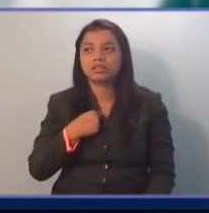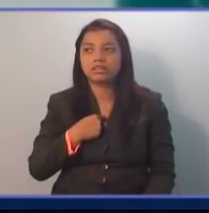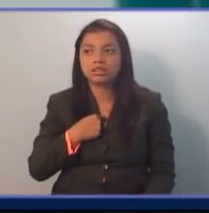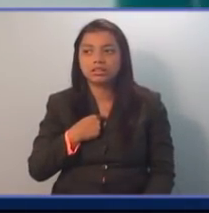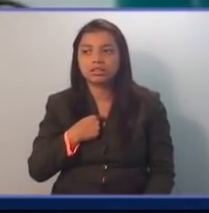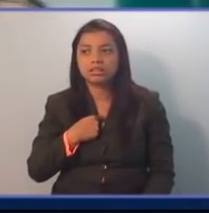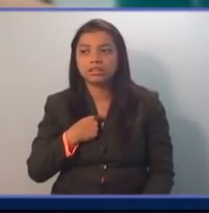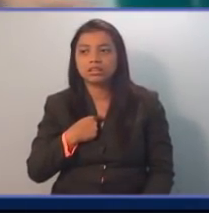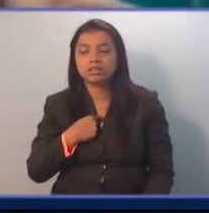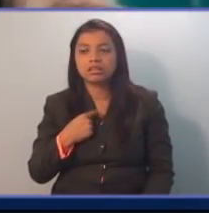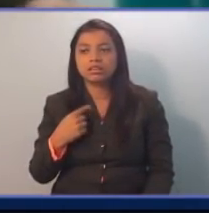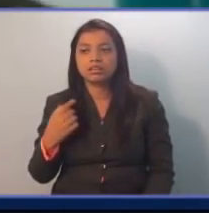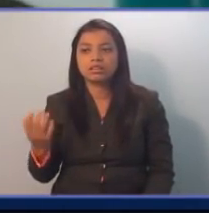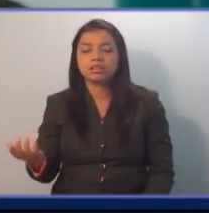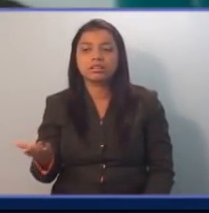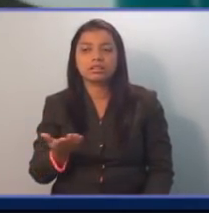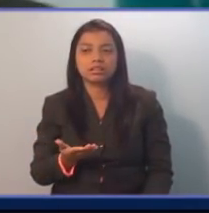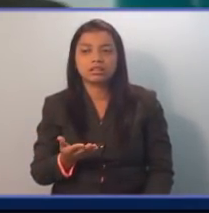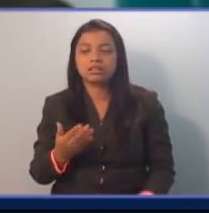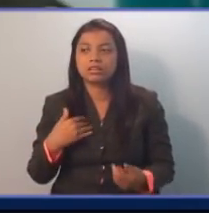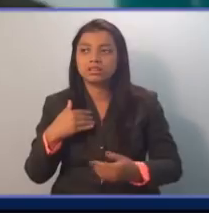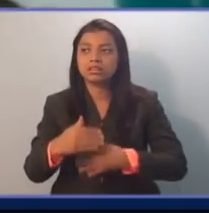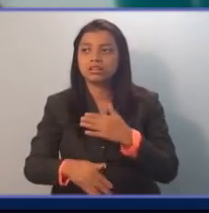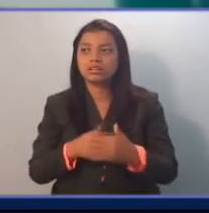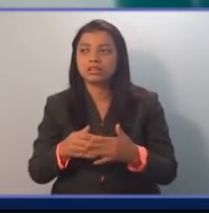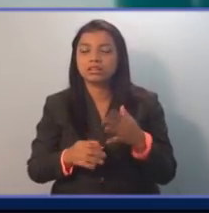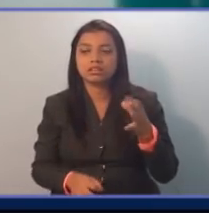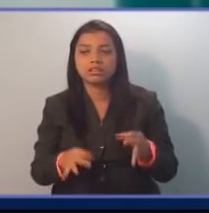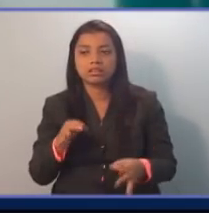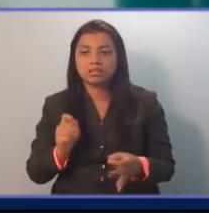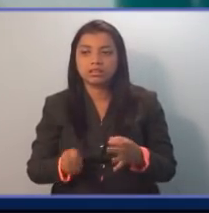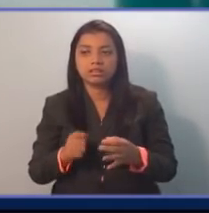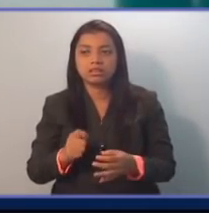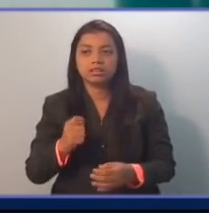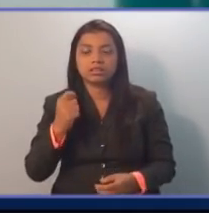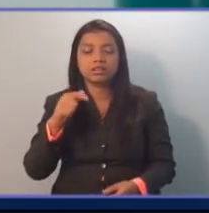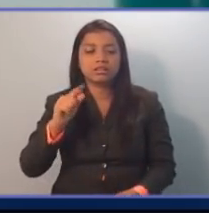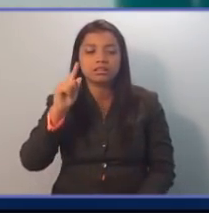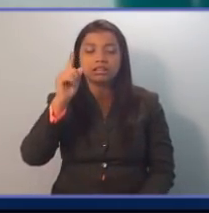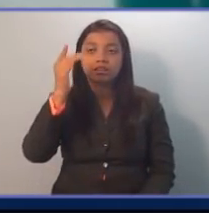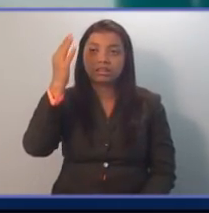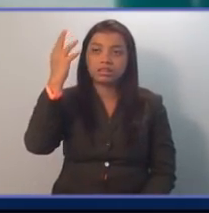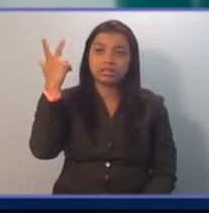tengo de conocer el órgano judicial desde el año